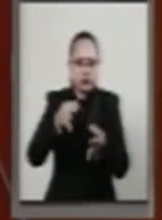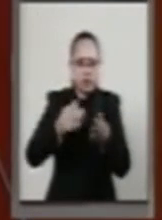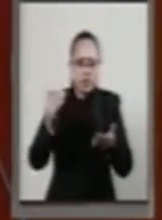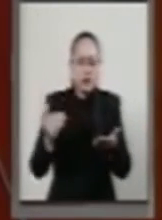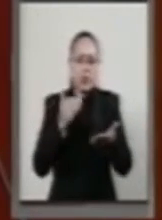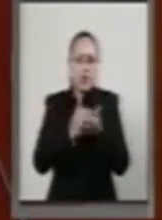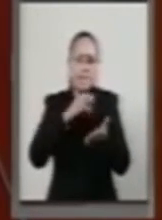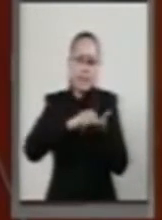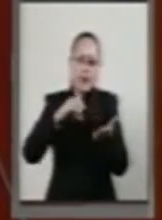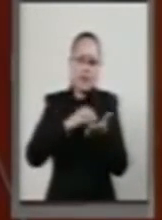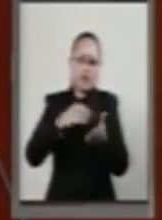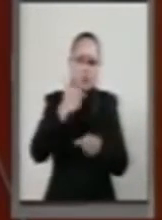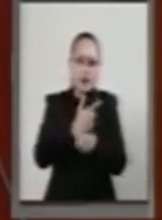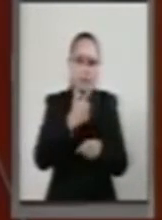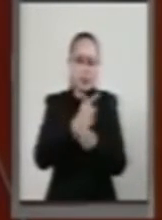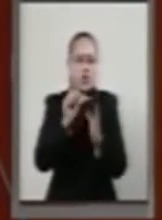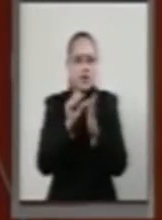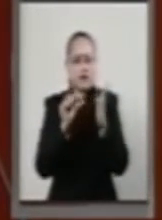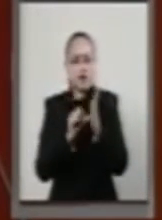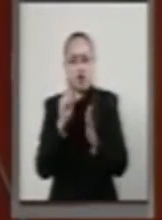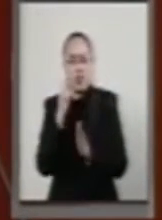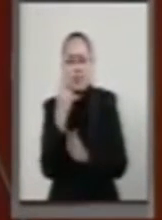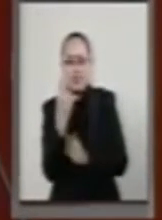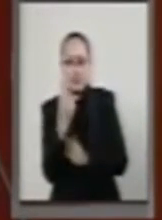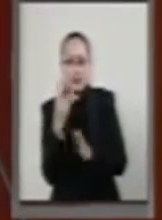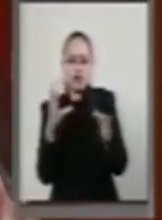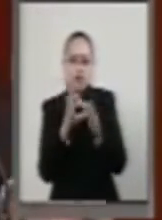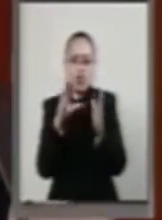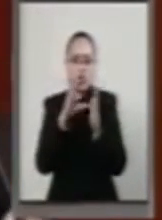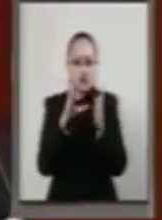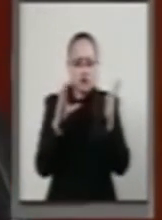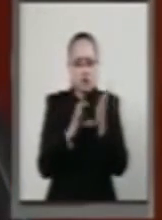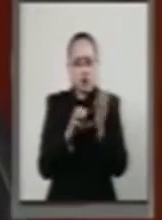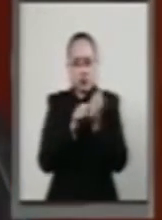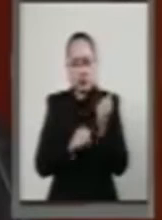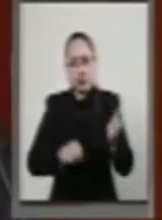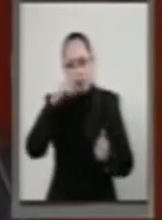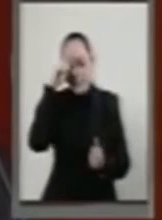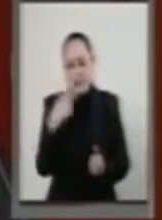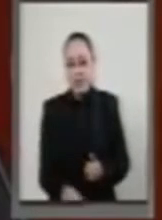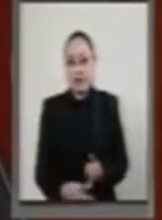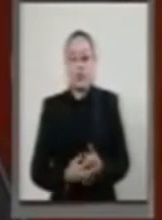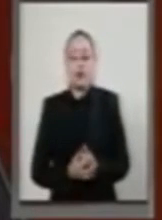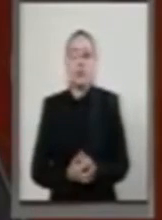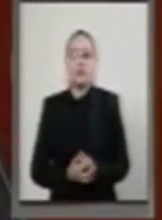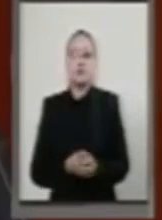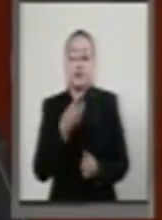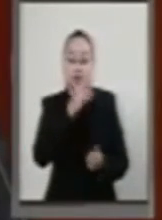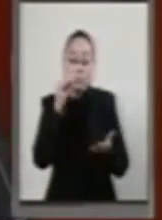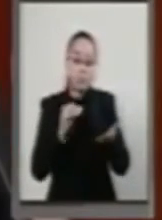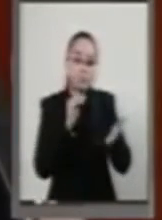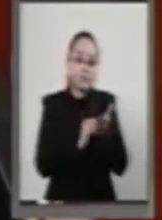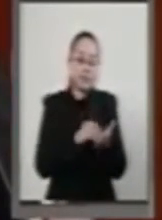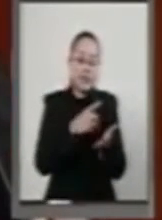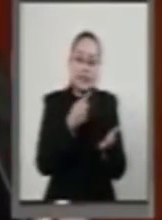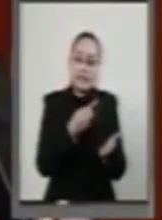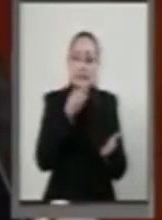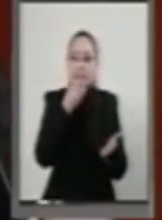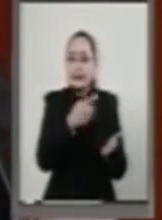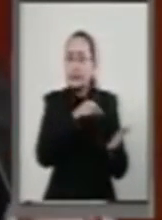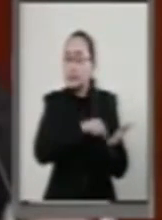párrafo séptimo del artículo 25 de la Constitución Política de los Estados Unidos Mexicanos, el que establece